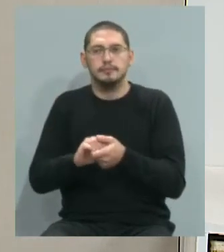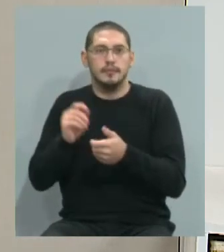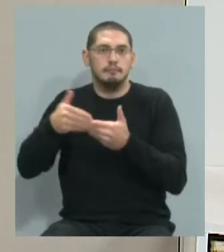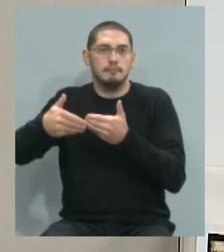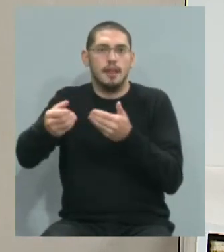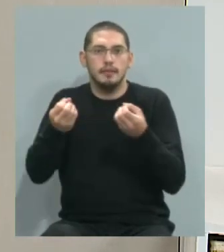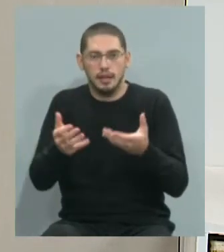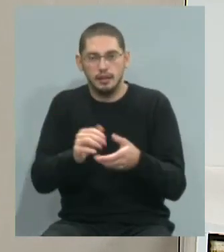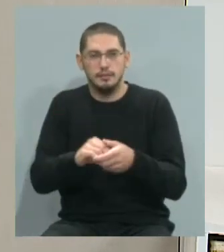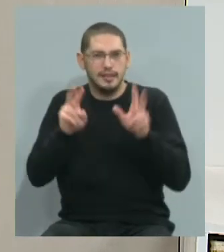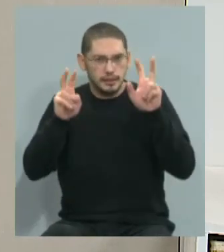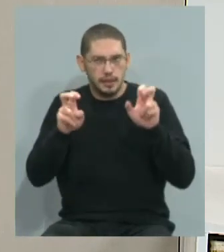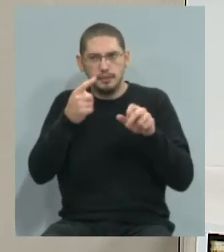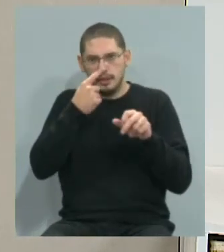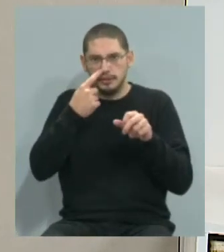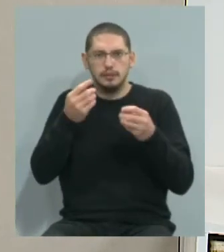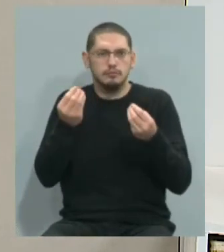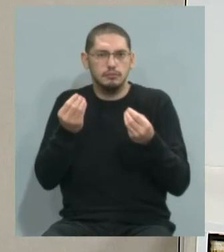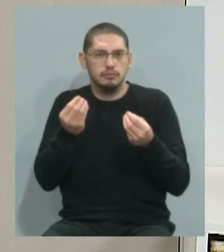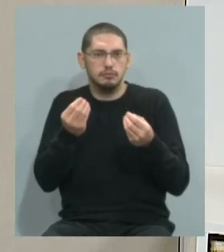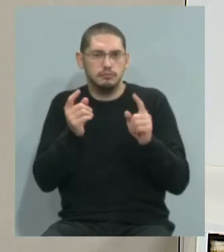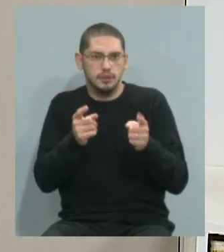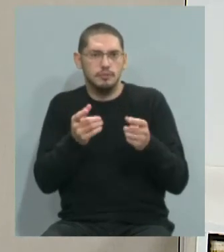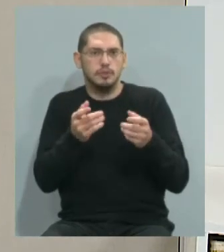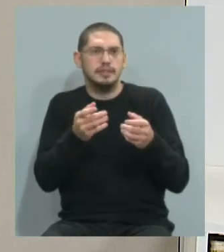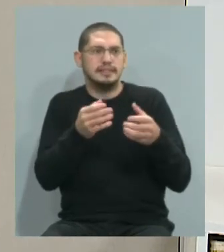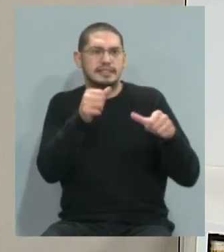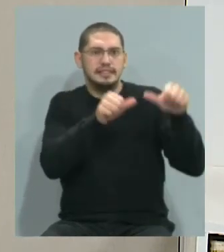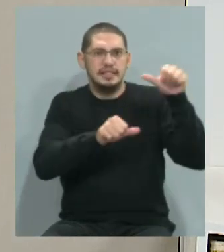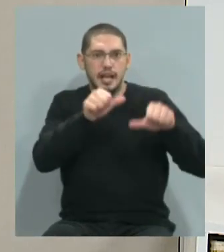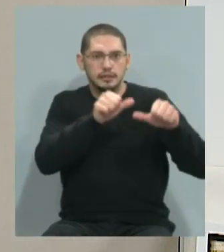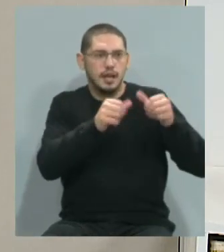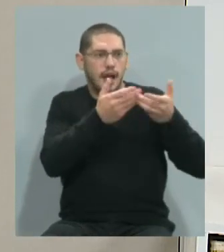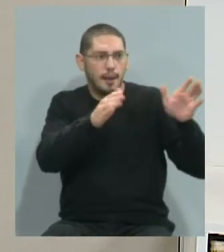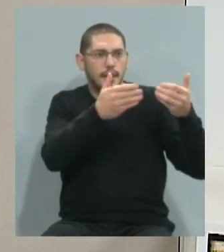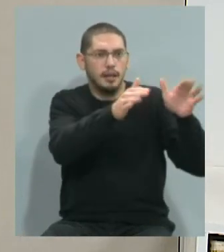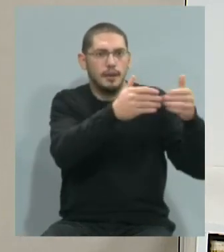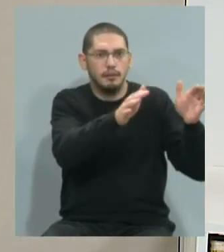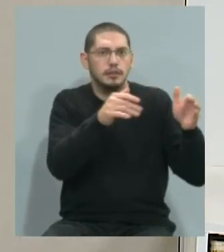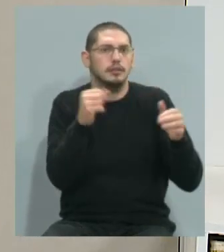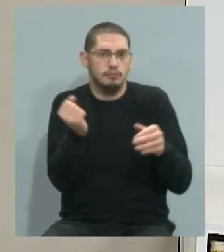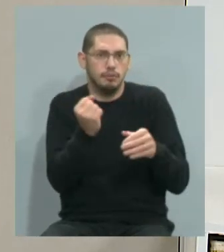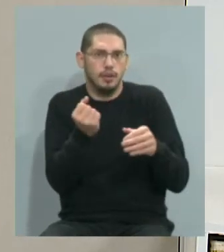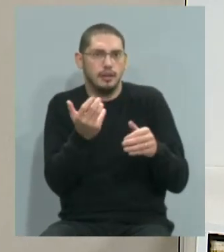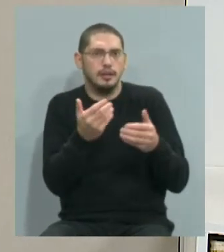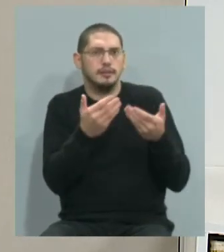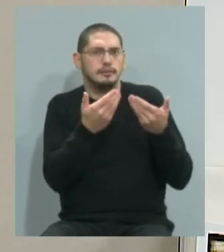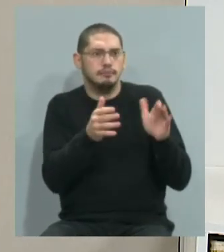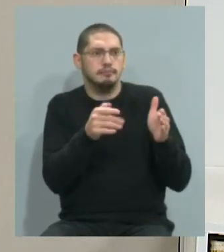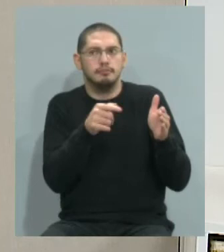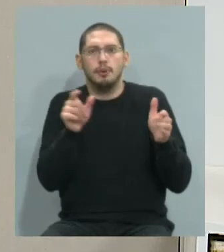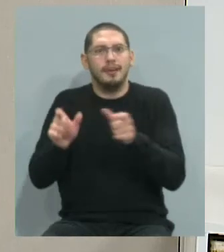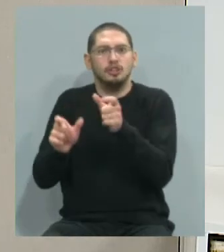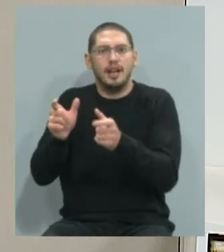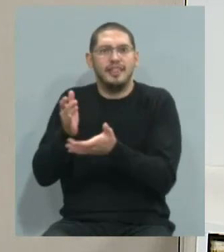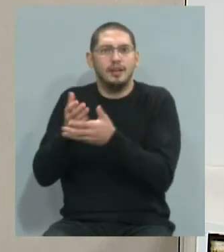tema, el interés que genera esto de la apertura de la ciencia es muy importante y como lo decía ella también, la ciencia es un derecho humano